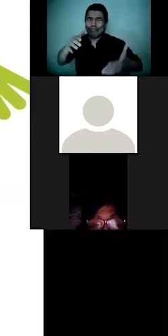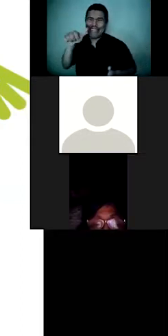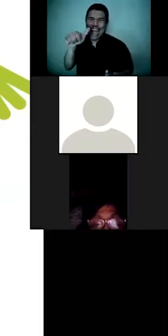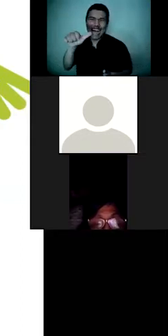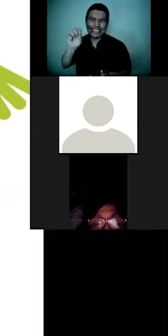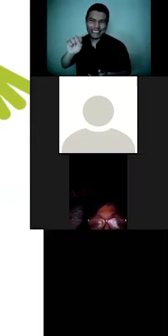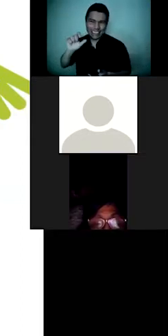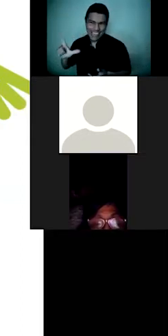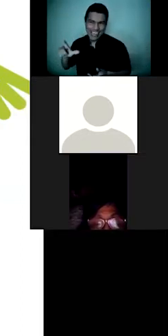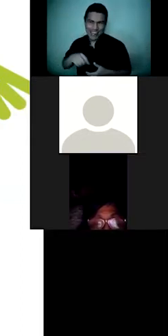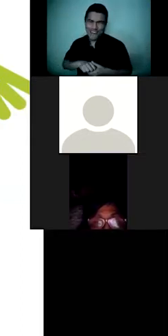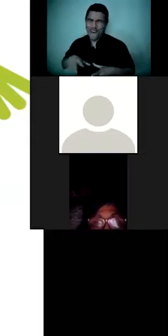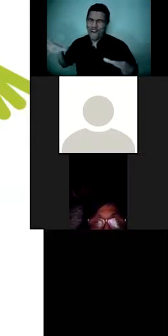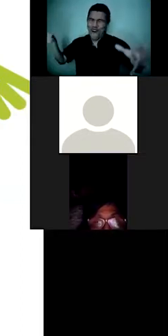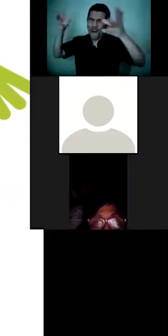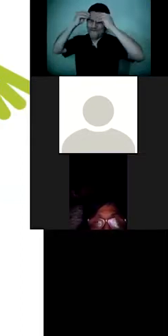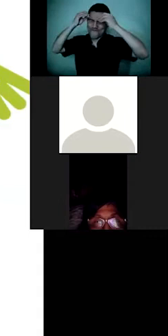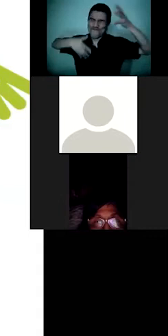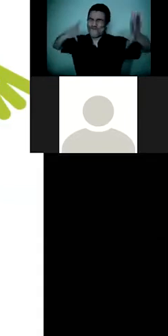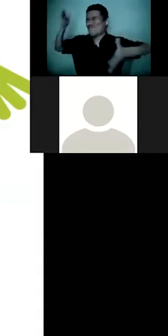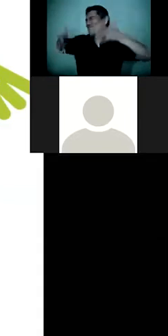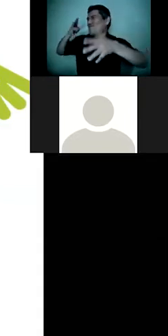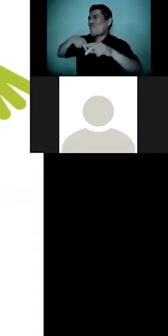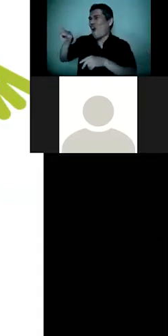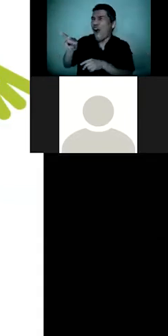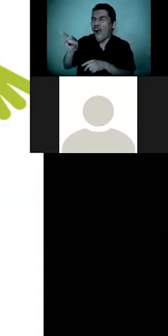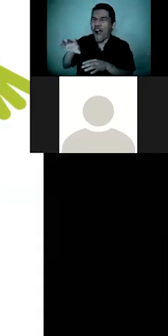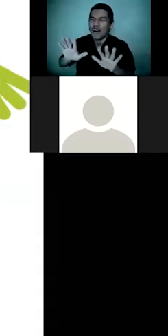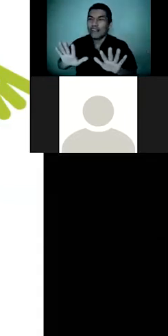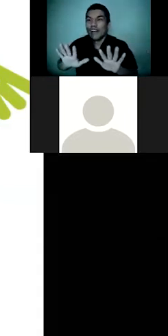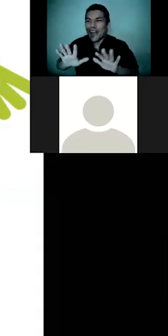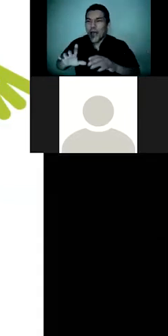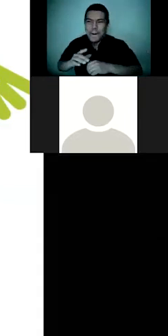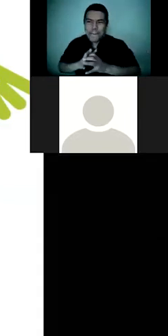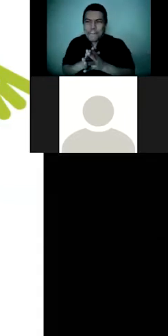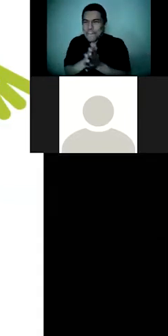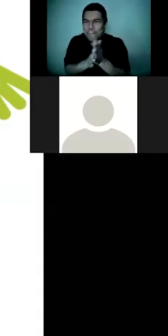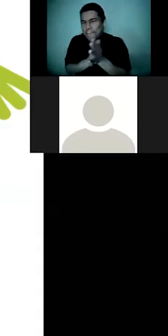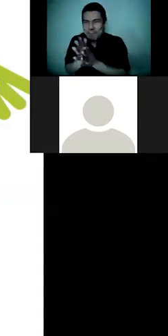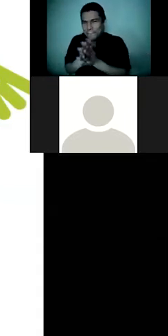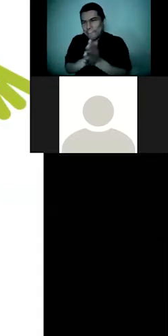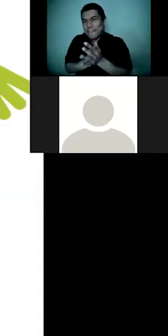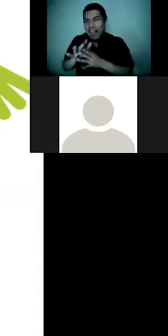aprendido la lengua de señas, la ASL. ¡Wow! Y sí.